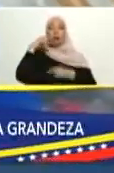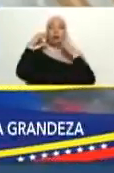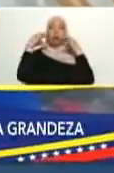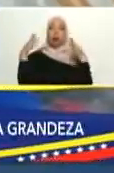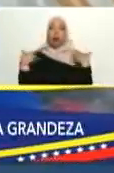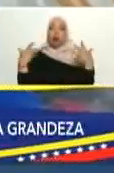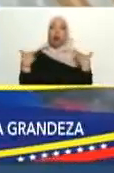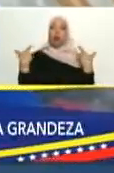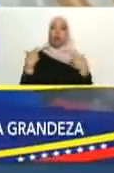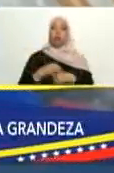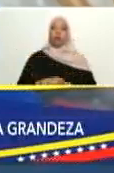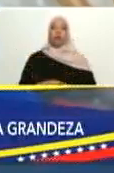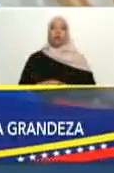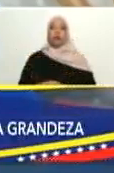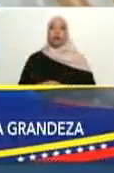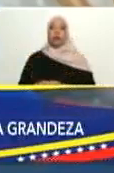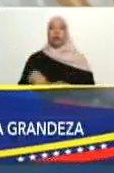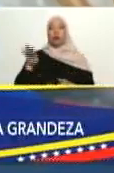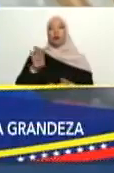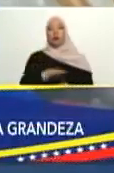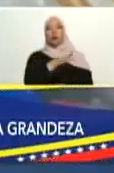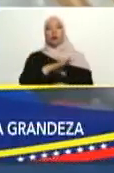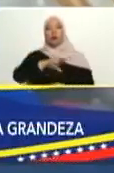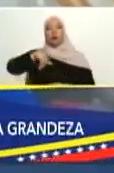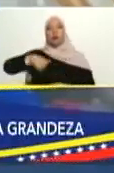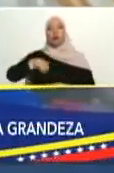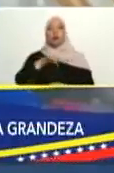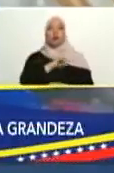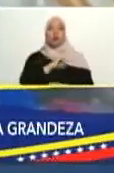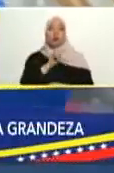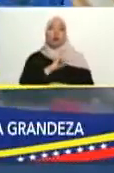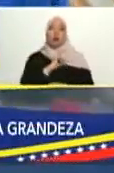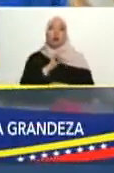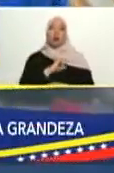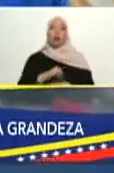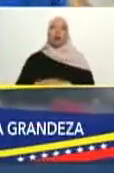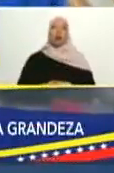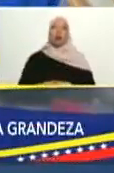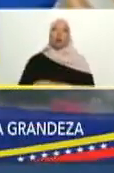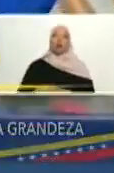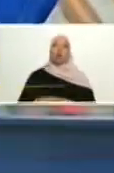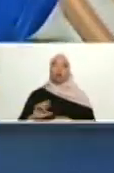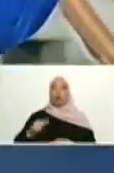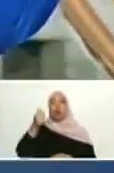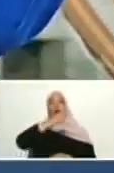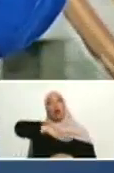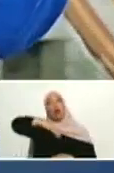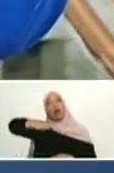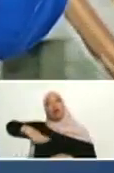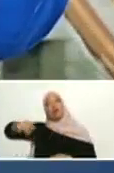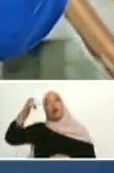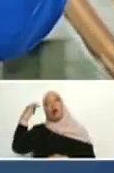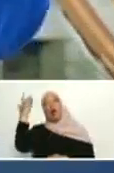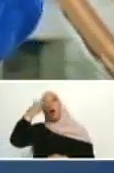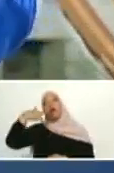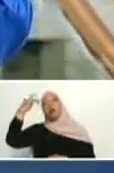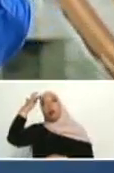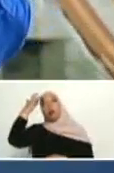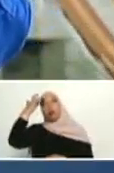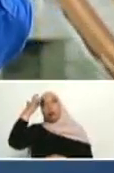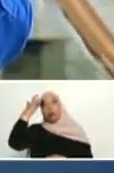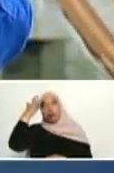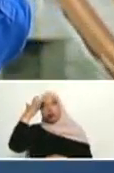alegría, canto y baile, y nuestra identidad que cruzó los mares del África y